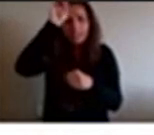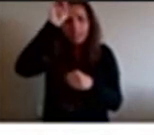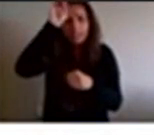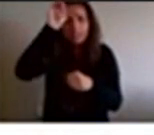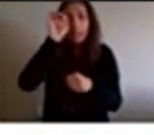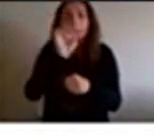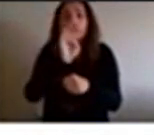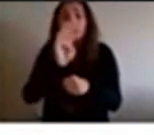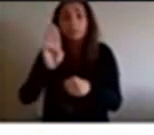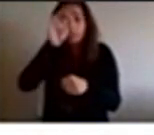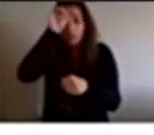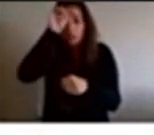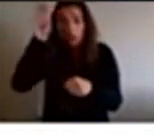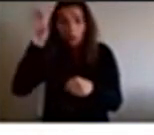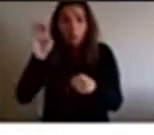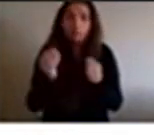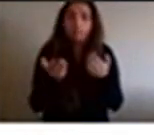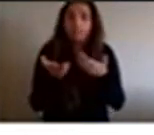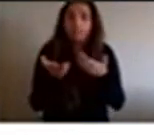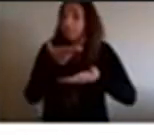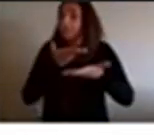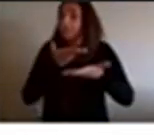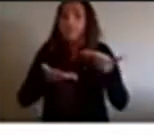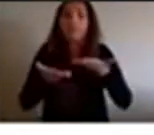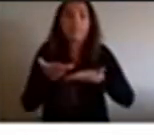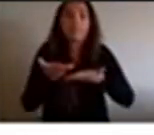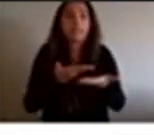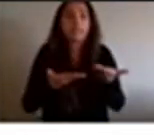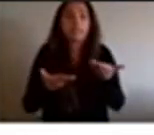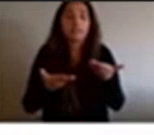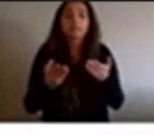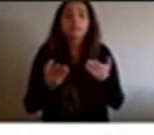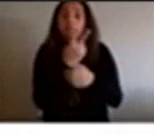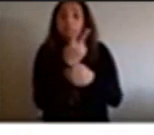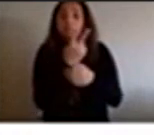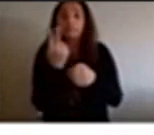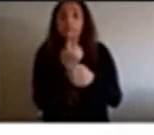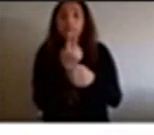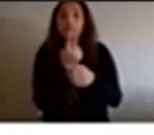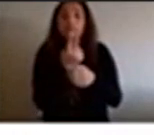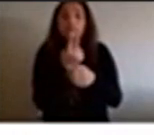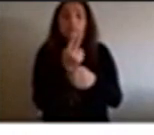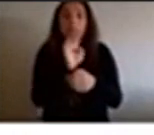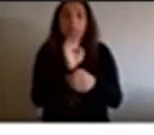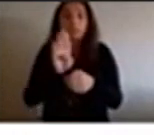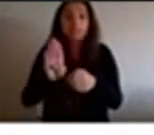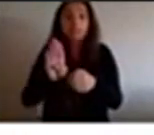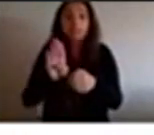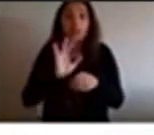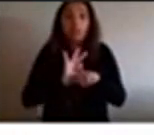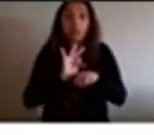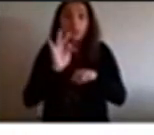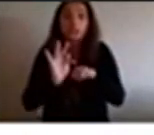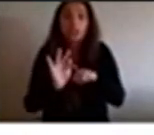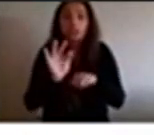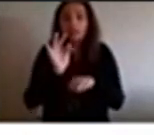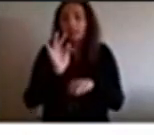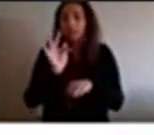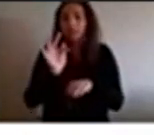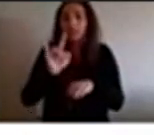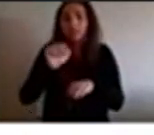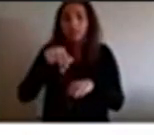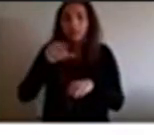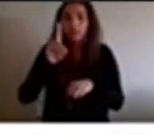el país y pues me complace mucho saber que estamos haciendo esta experiencia, compartiendo la